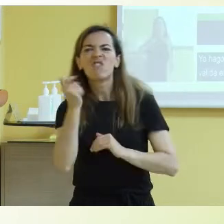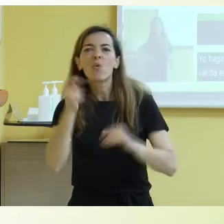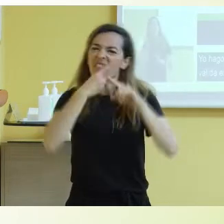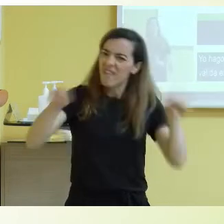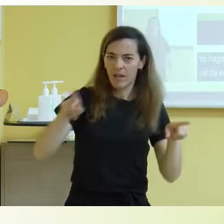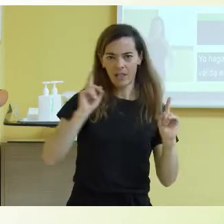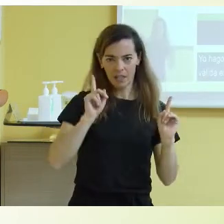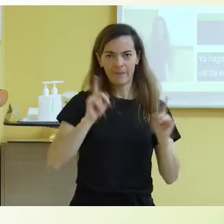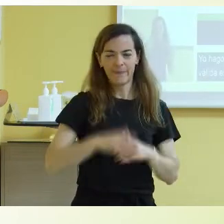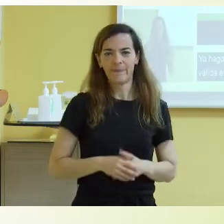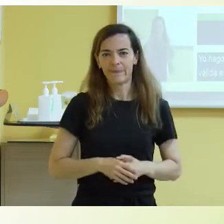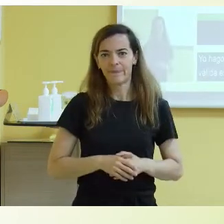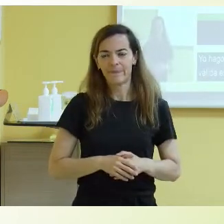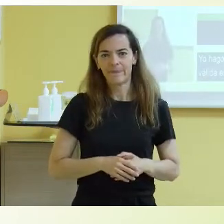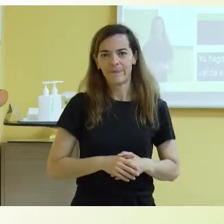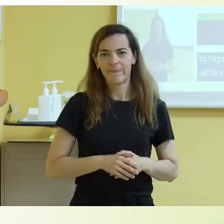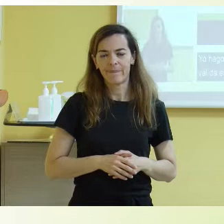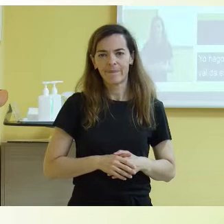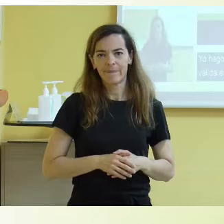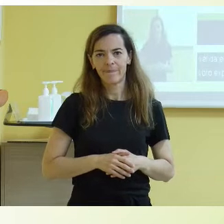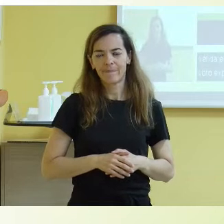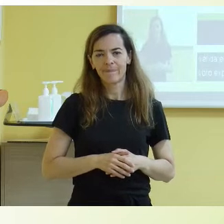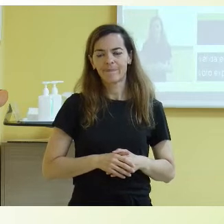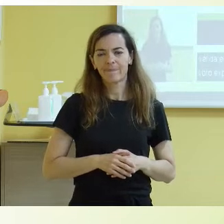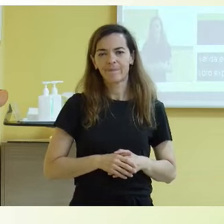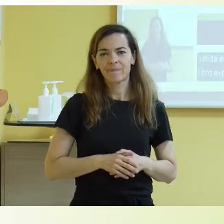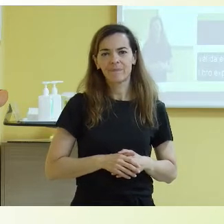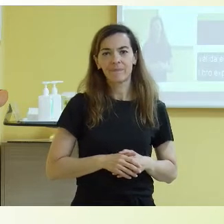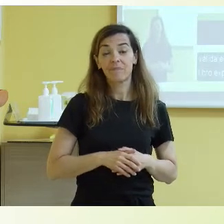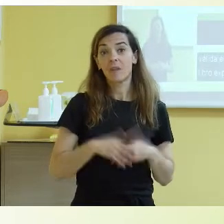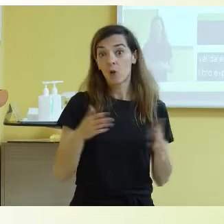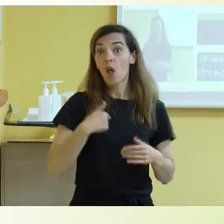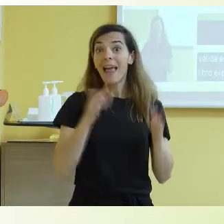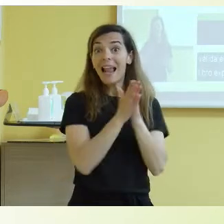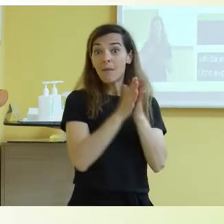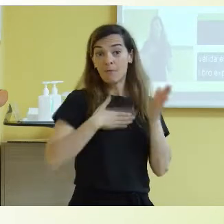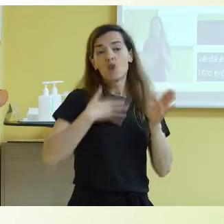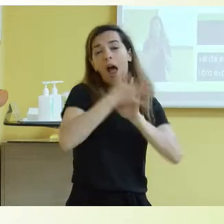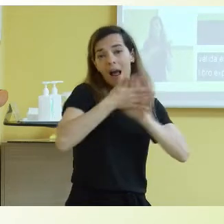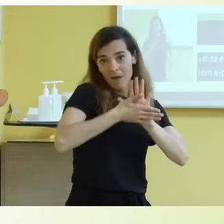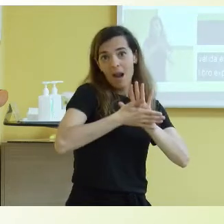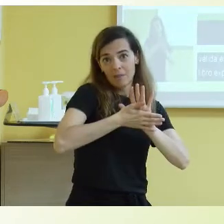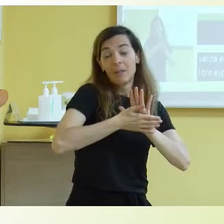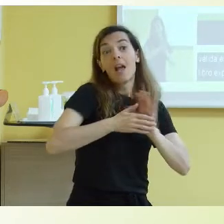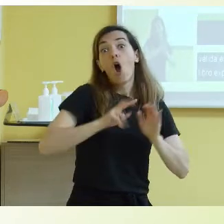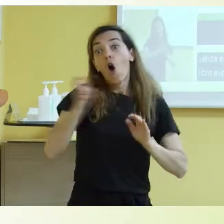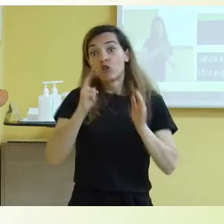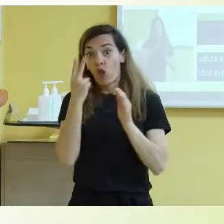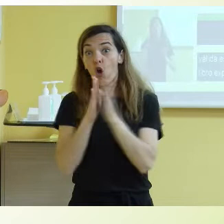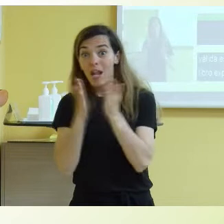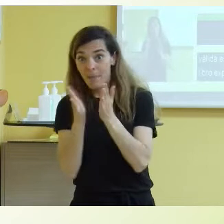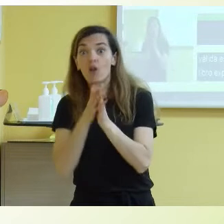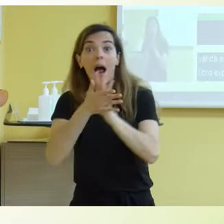sabréis. De todas formas, puedo hablaros de mi libro, tengo otros 2 libros escritos, pero esos están en inglés y ya